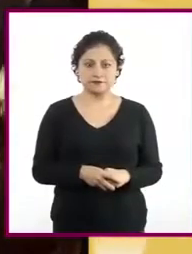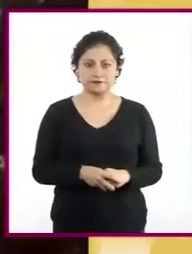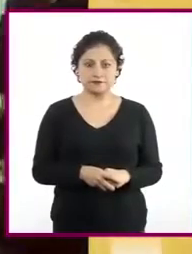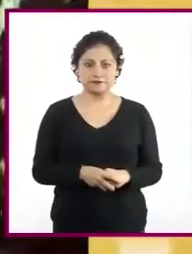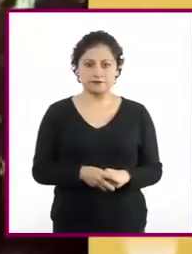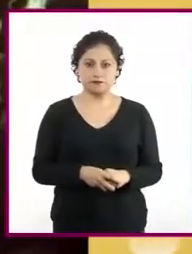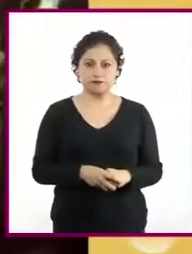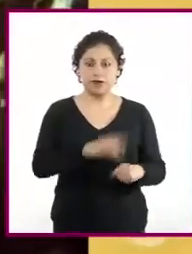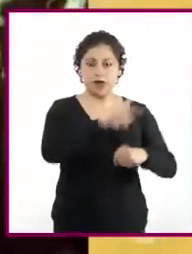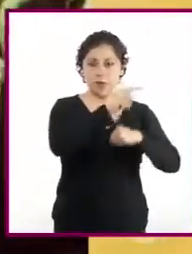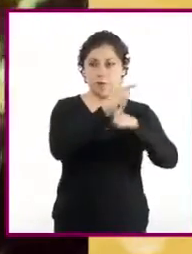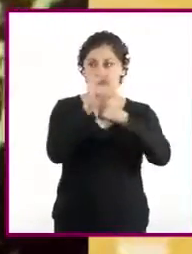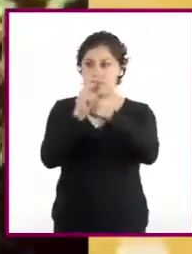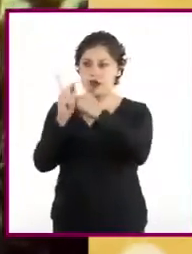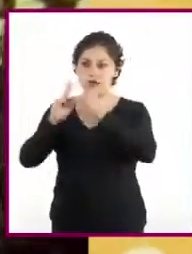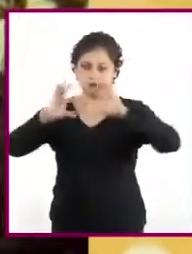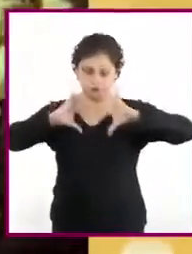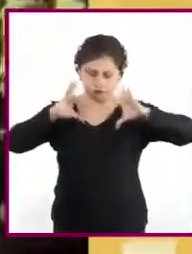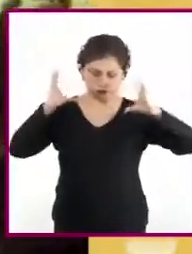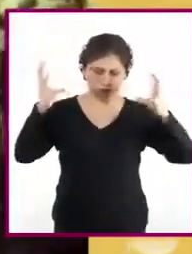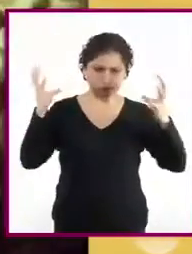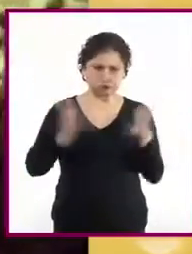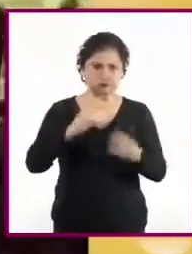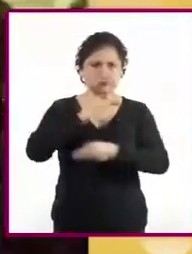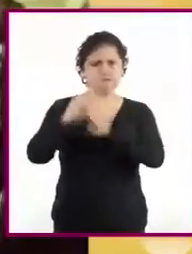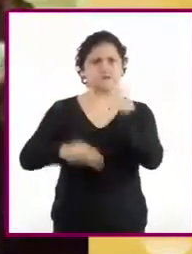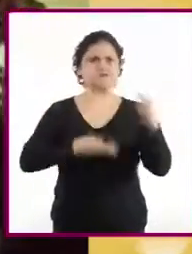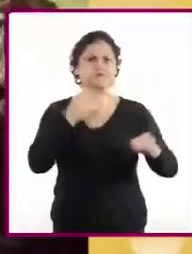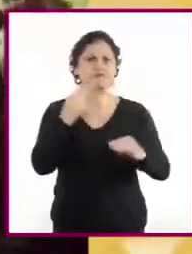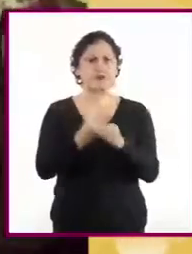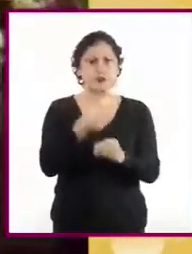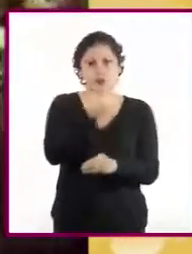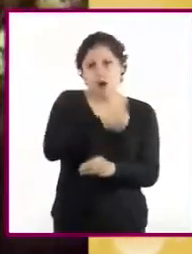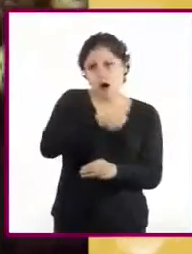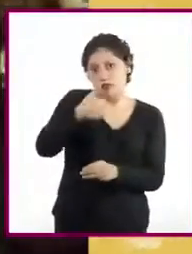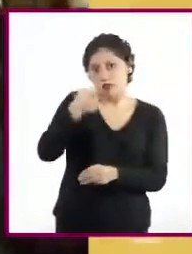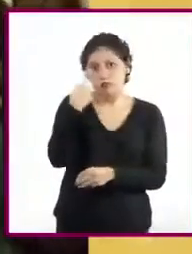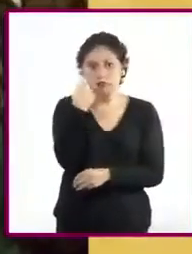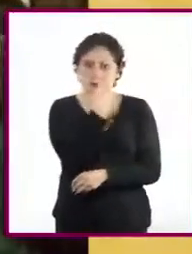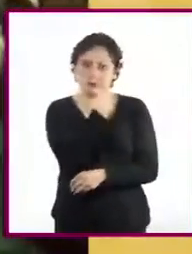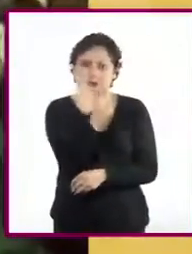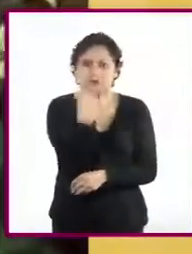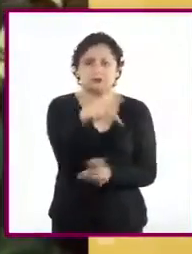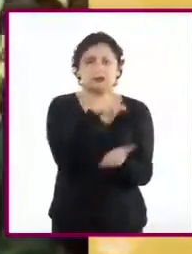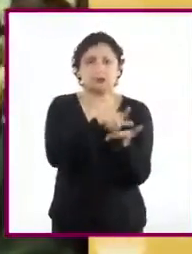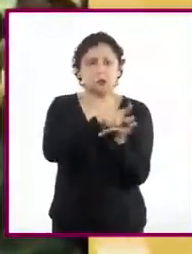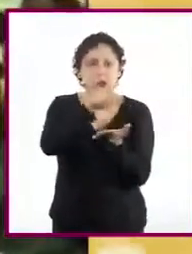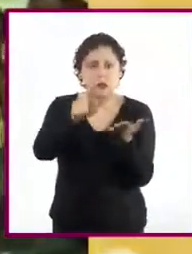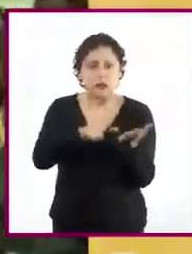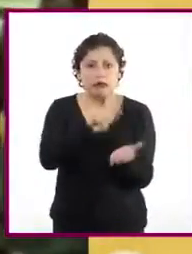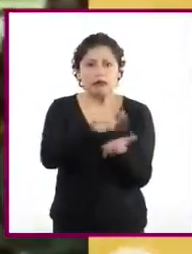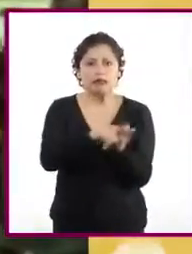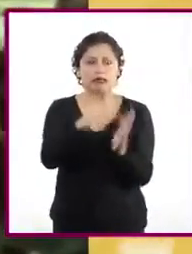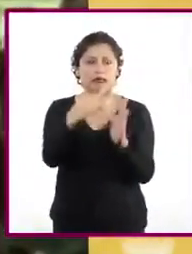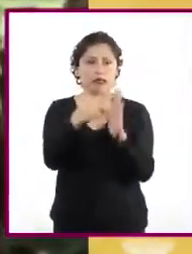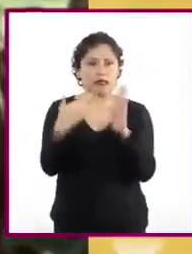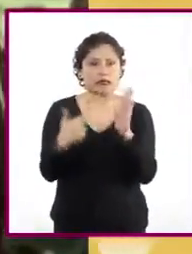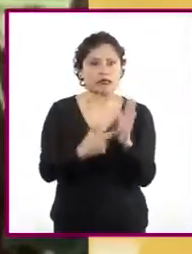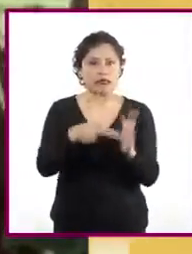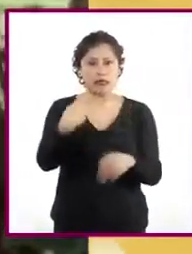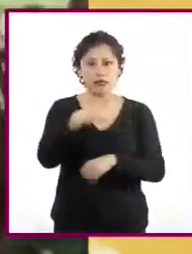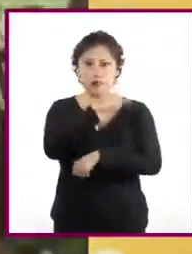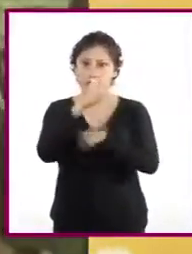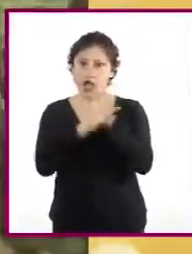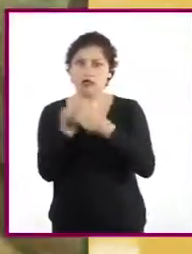Cada uno de los países del mundo ha definido a lo largo de su historia las reglas o leyes que deberán observarse dentro de su